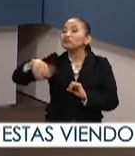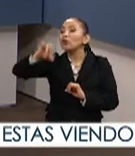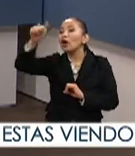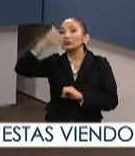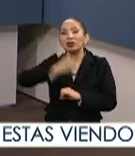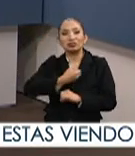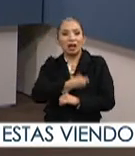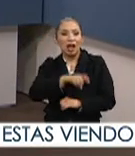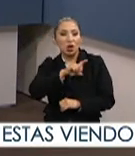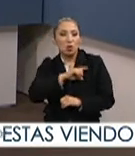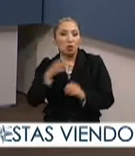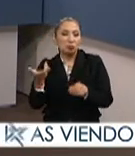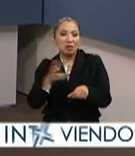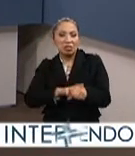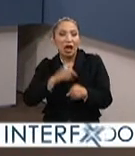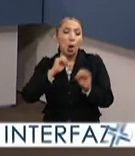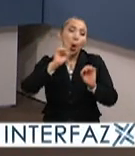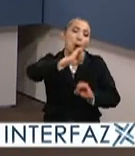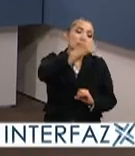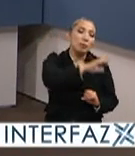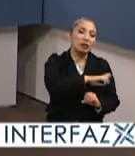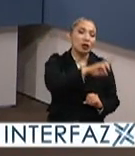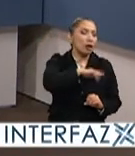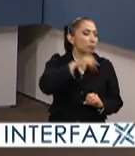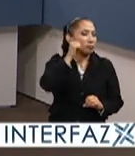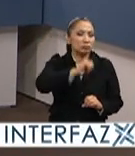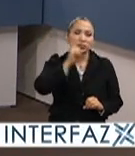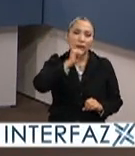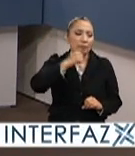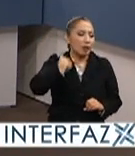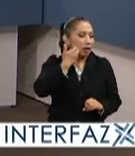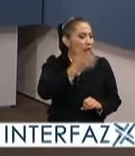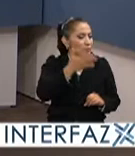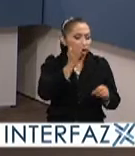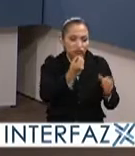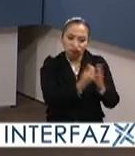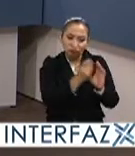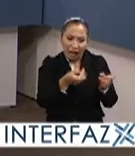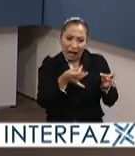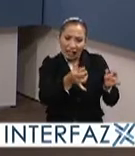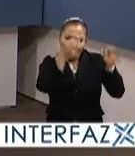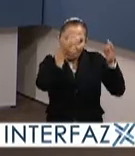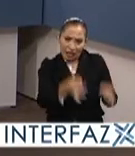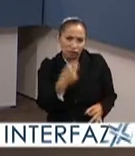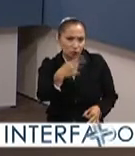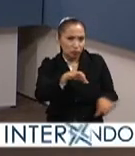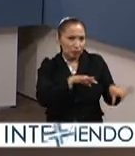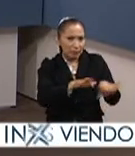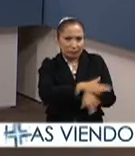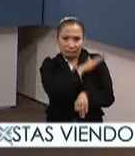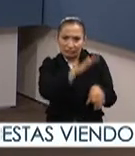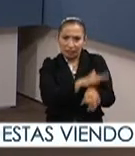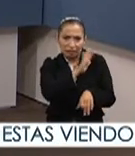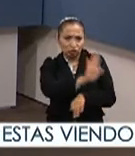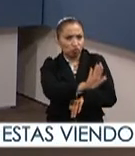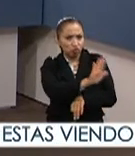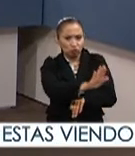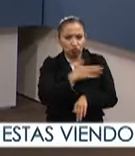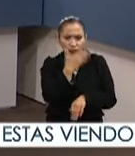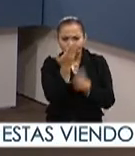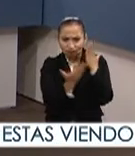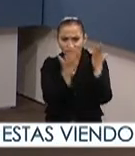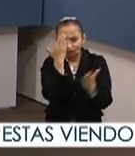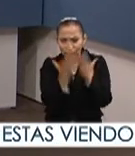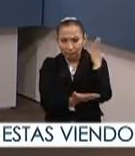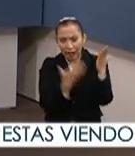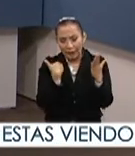sector salud, otros a los particulares, pero pues siempre procuramos que sea pues, con alta calidad y excelencia en su formación.